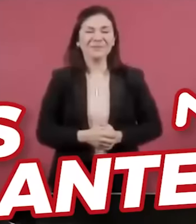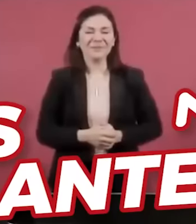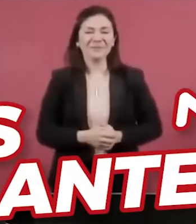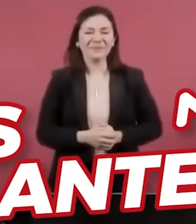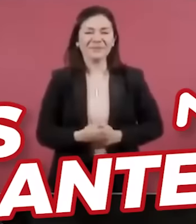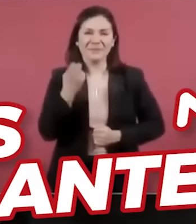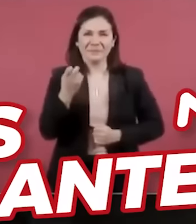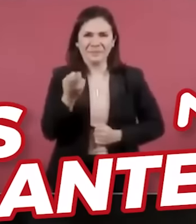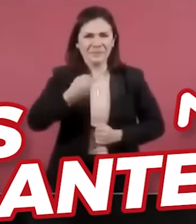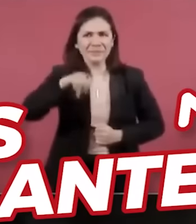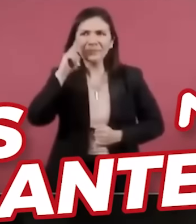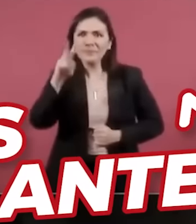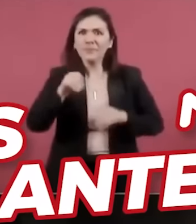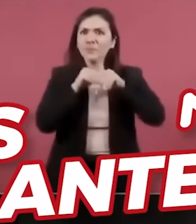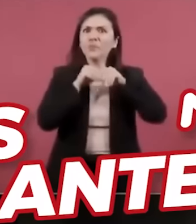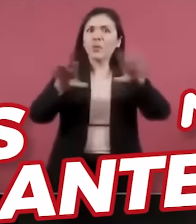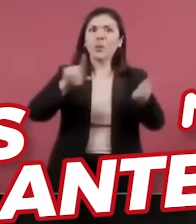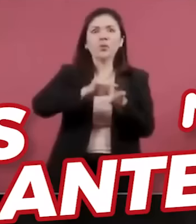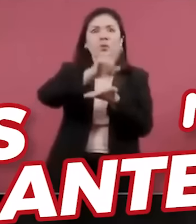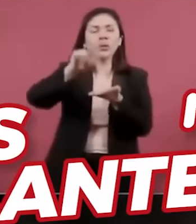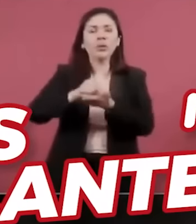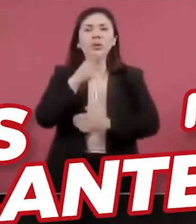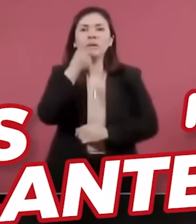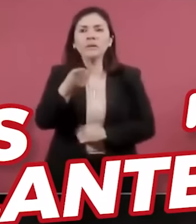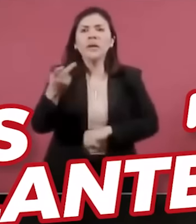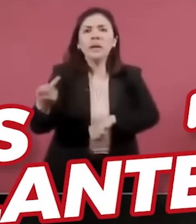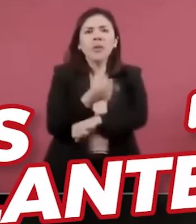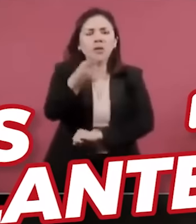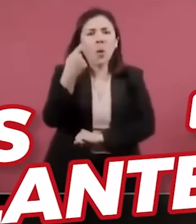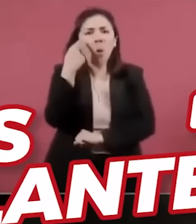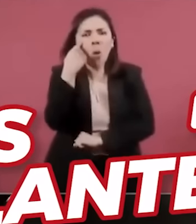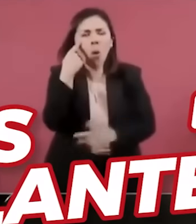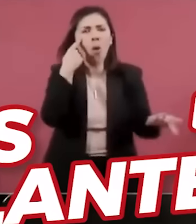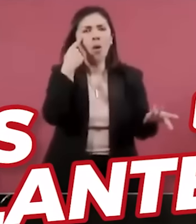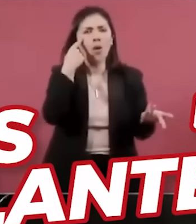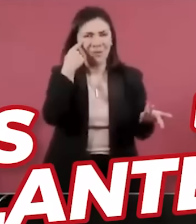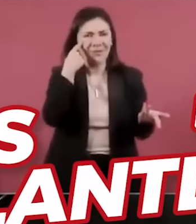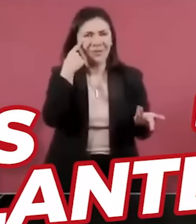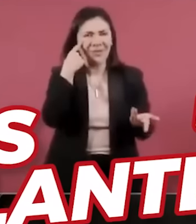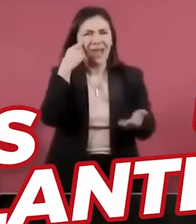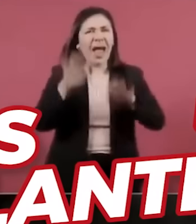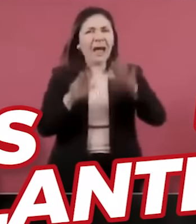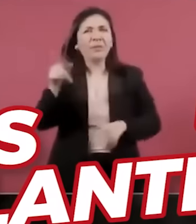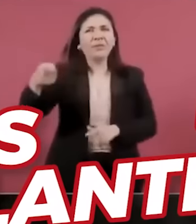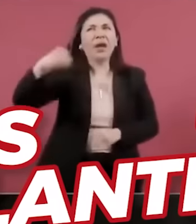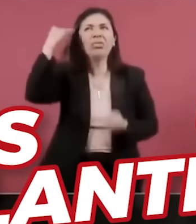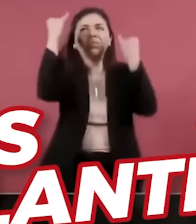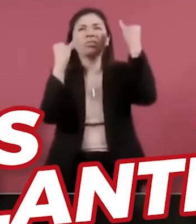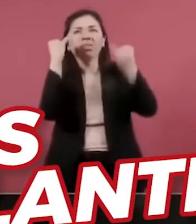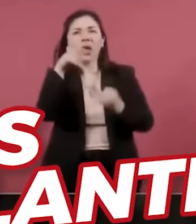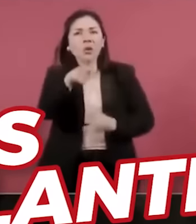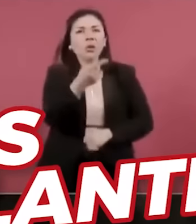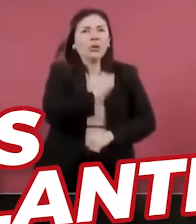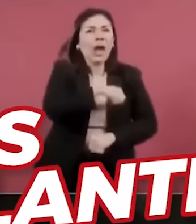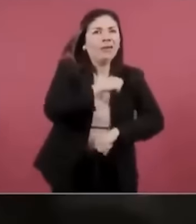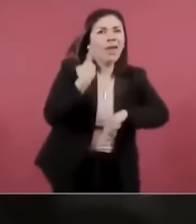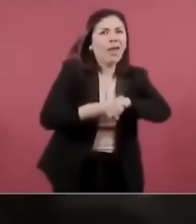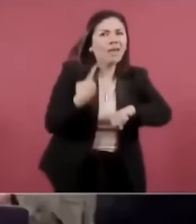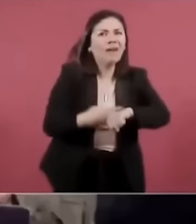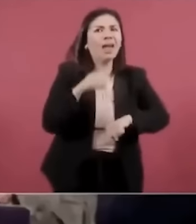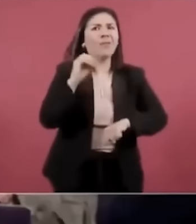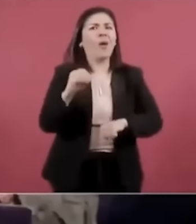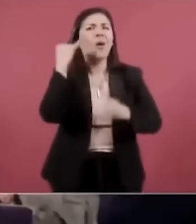Estábamos viendo la tendencia en redes de qué le había pasado en su ojo. Ya ve que luego empiezan a especular de su estado de salud. Bueno, un poquito